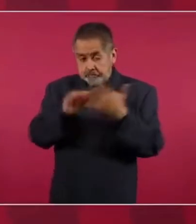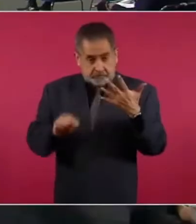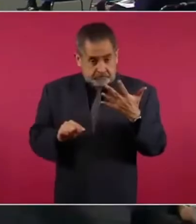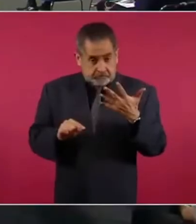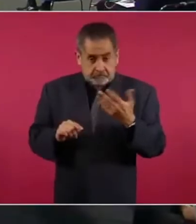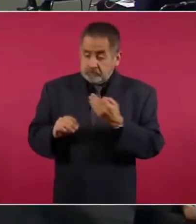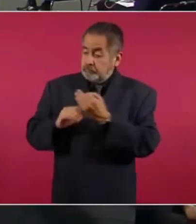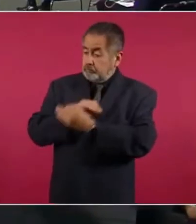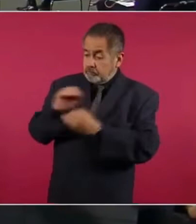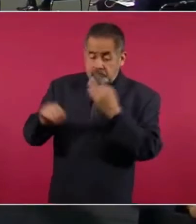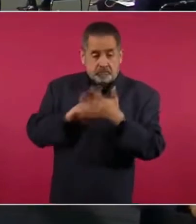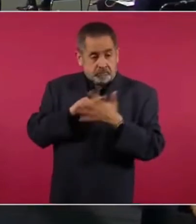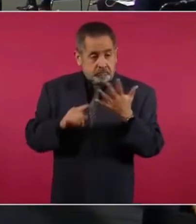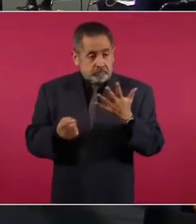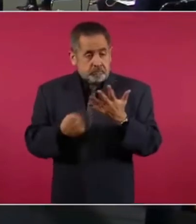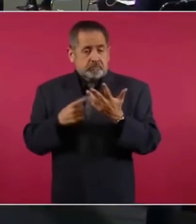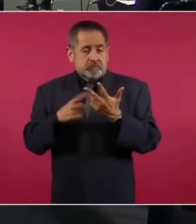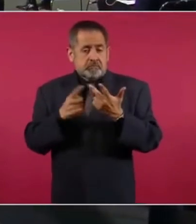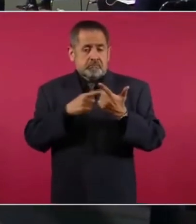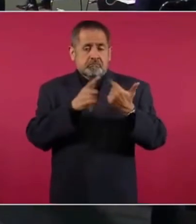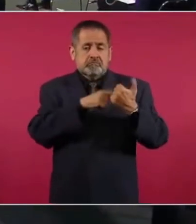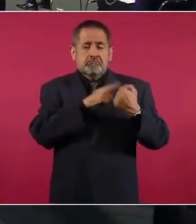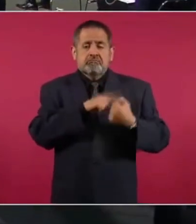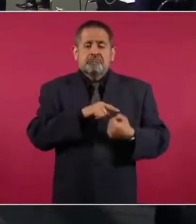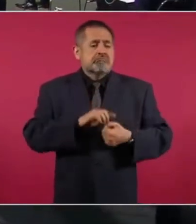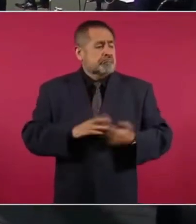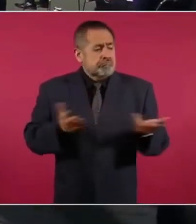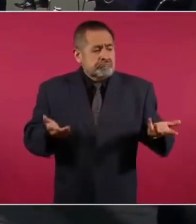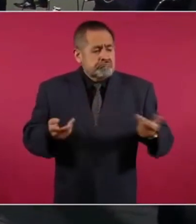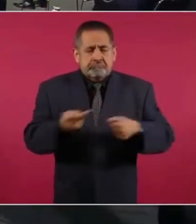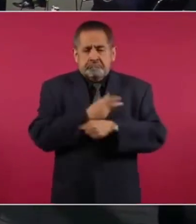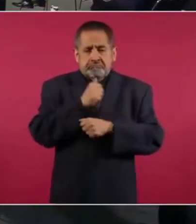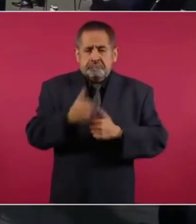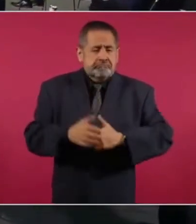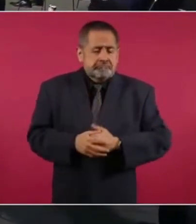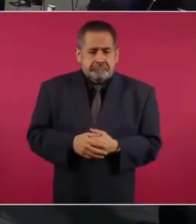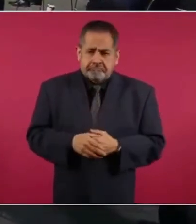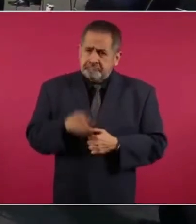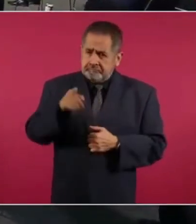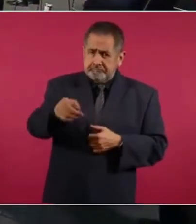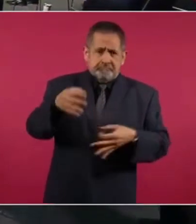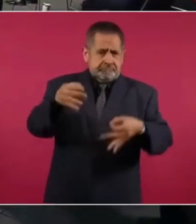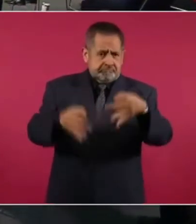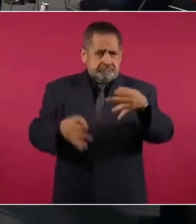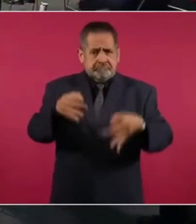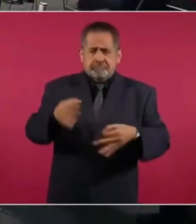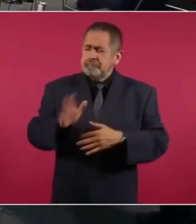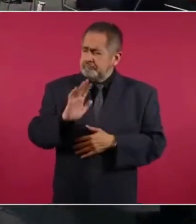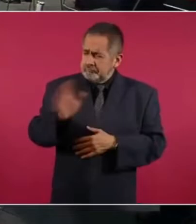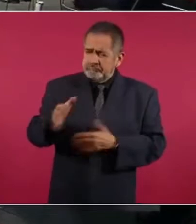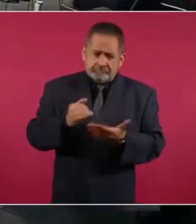se han atendido en juzgados.